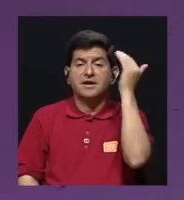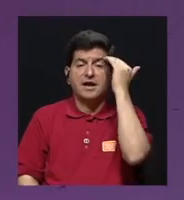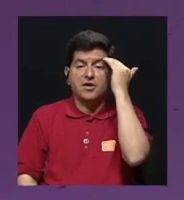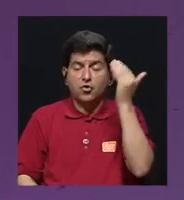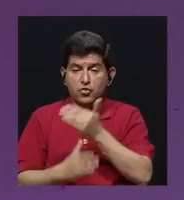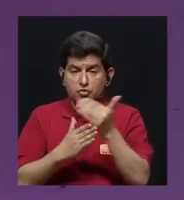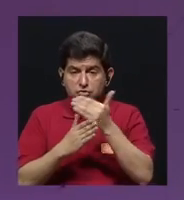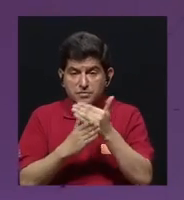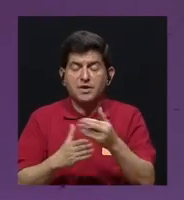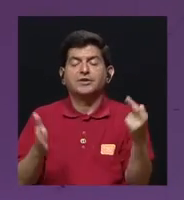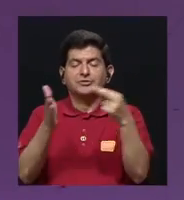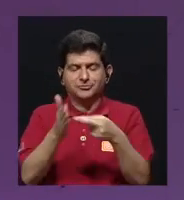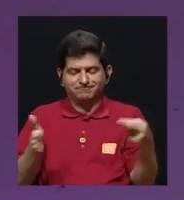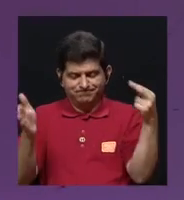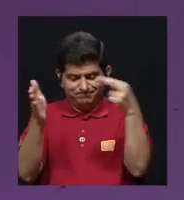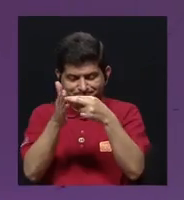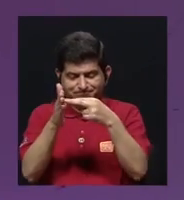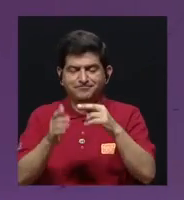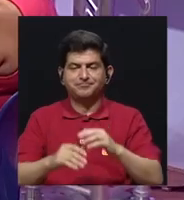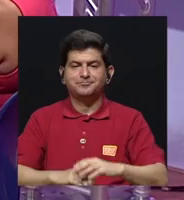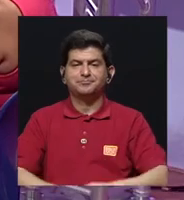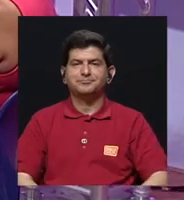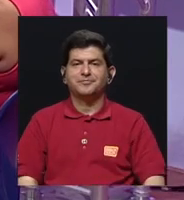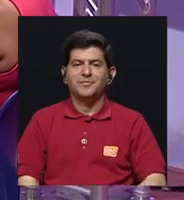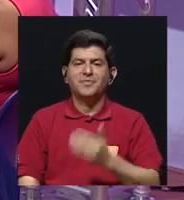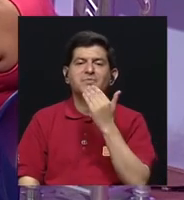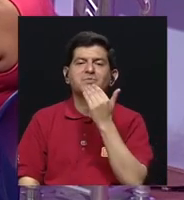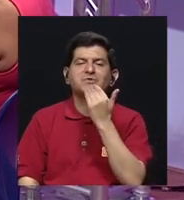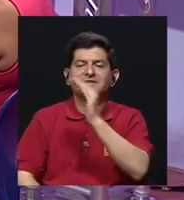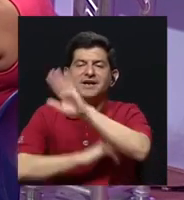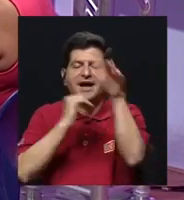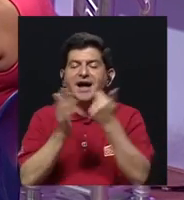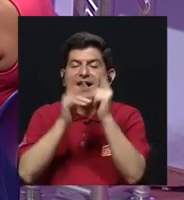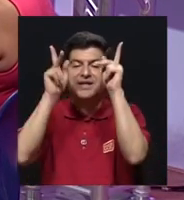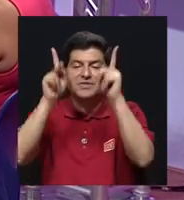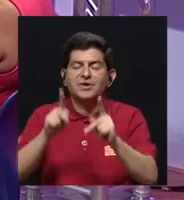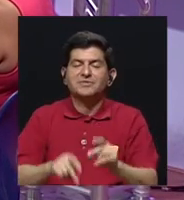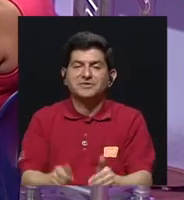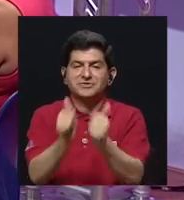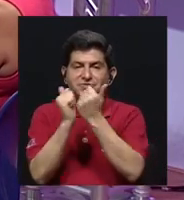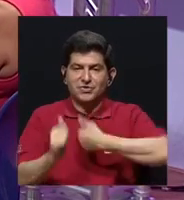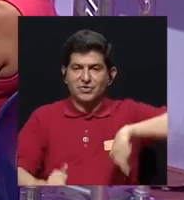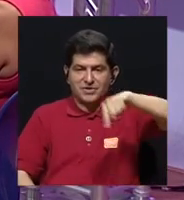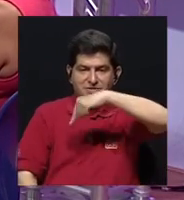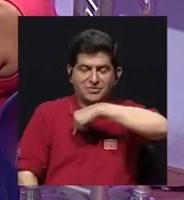que se comparten se reproducen. Muchas gracias a todas las personas que nos